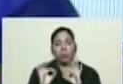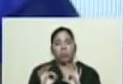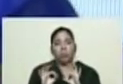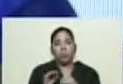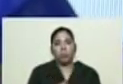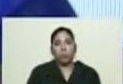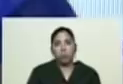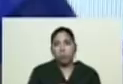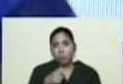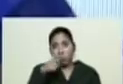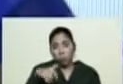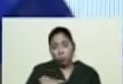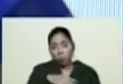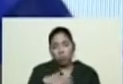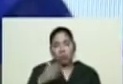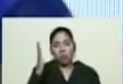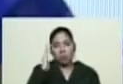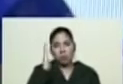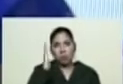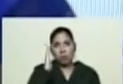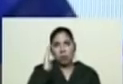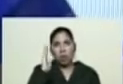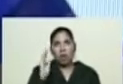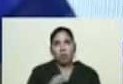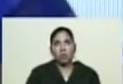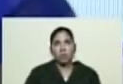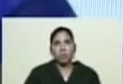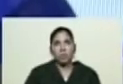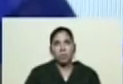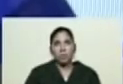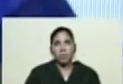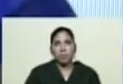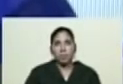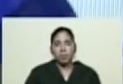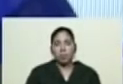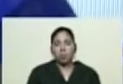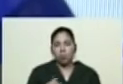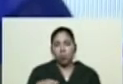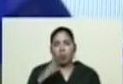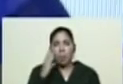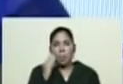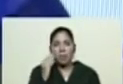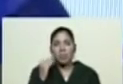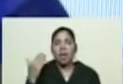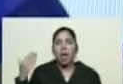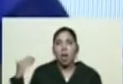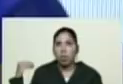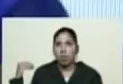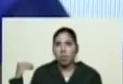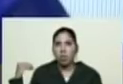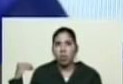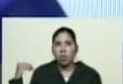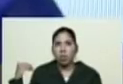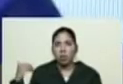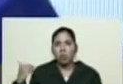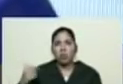necesita, porque nosotros sabemos lo que ha pasado en el atraso